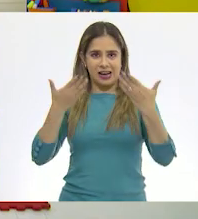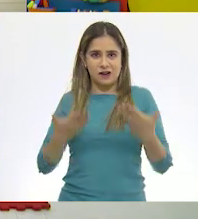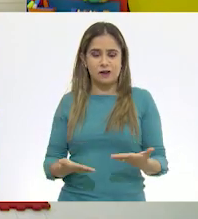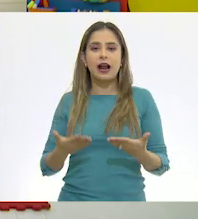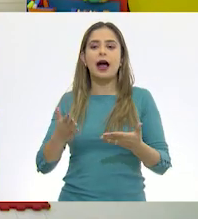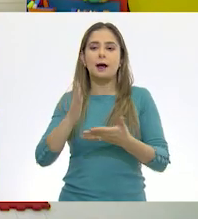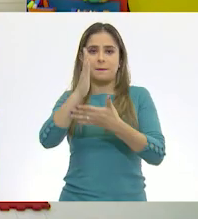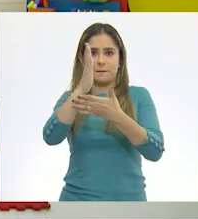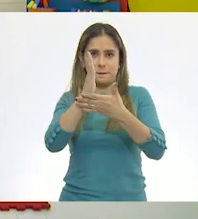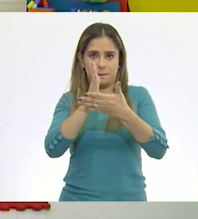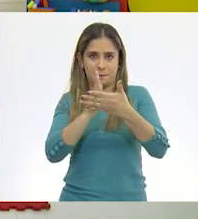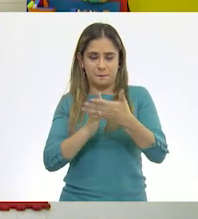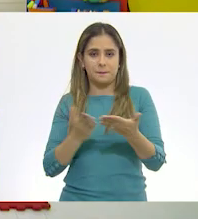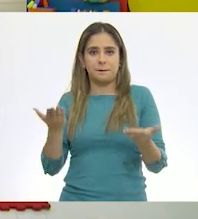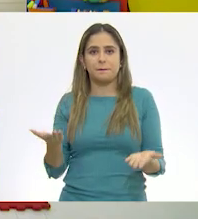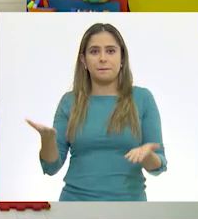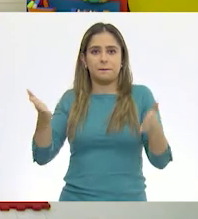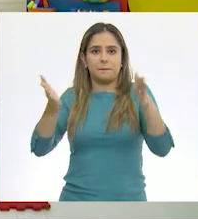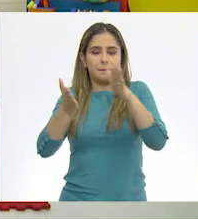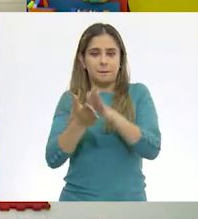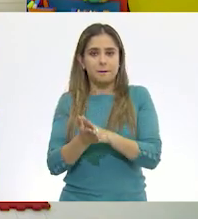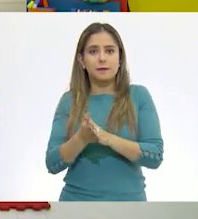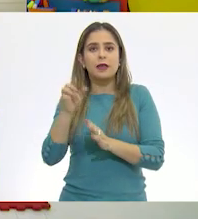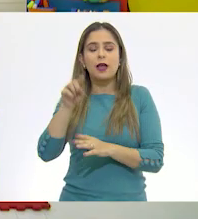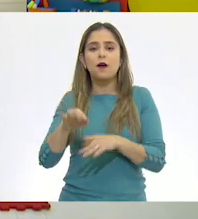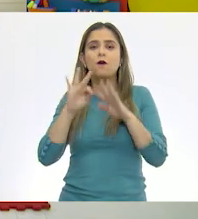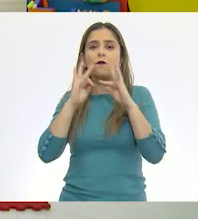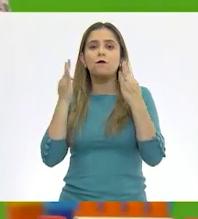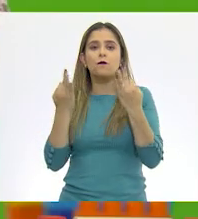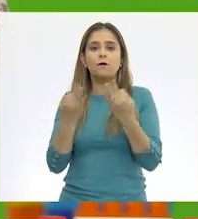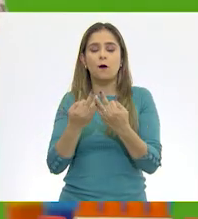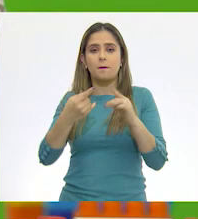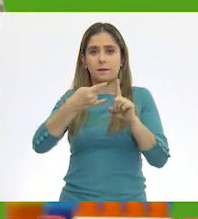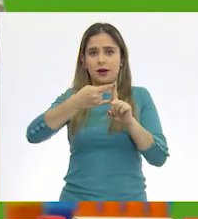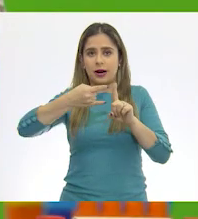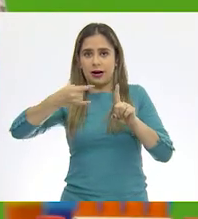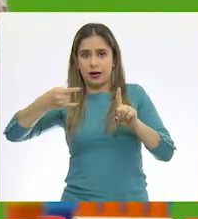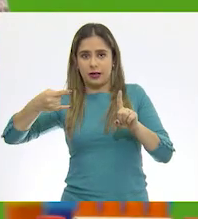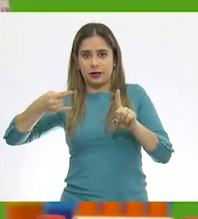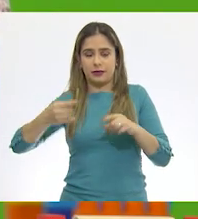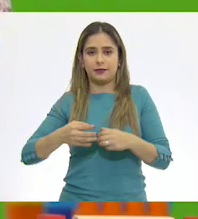por la mitad, pero ahora formando un rectángulo.